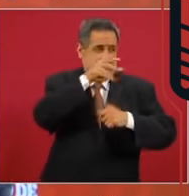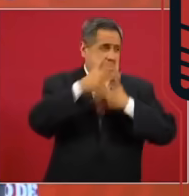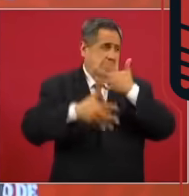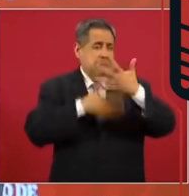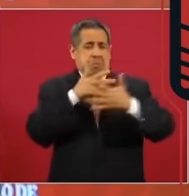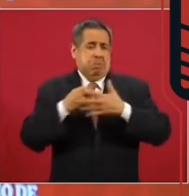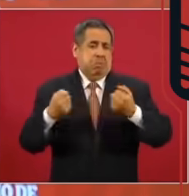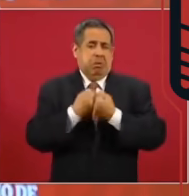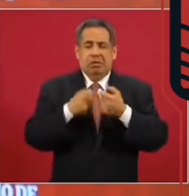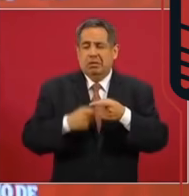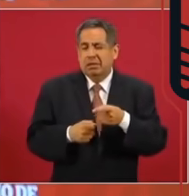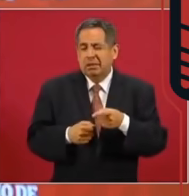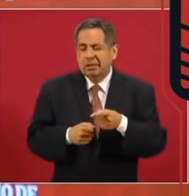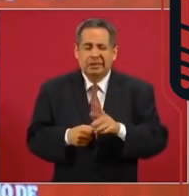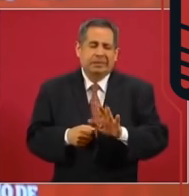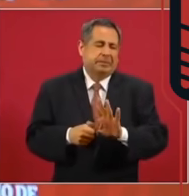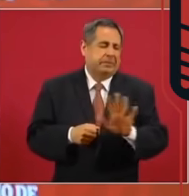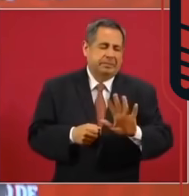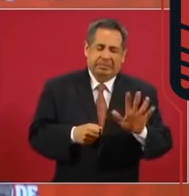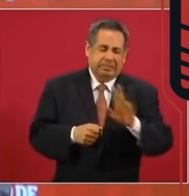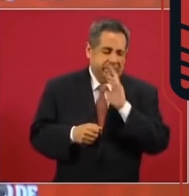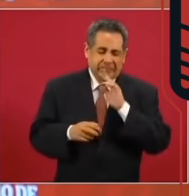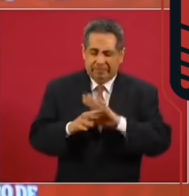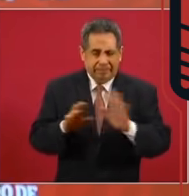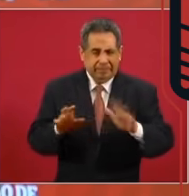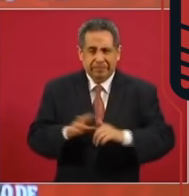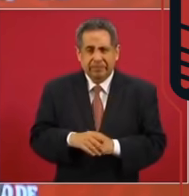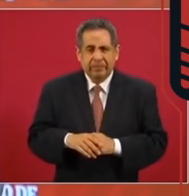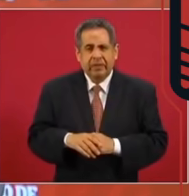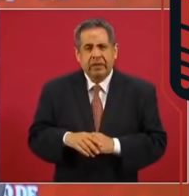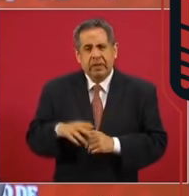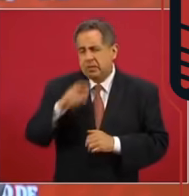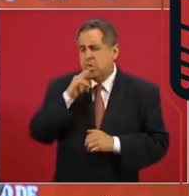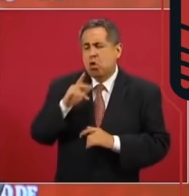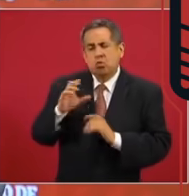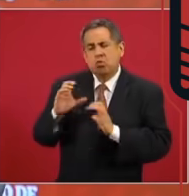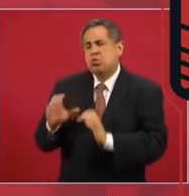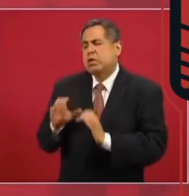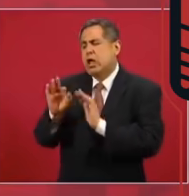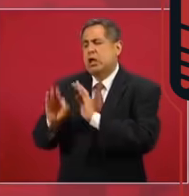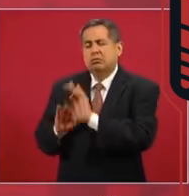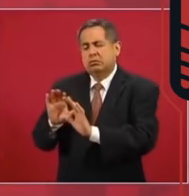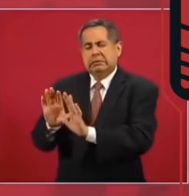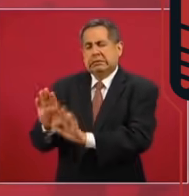y la verdad que sí queremos cuidarlos.